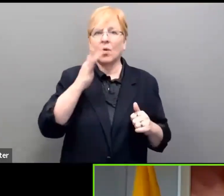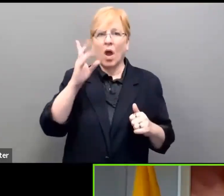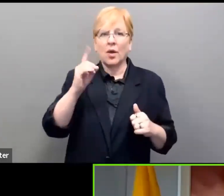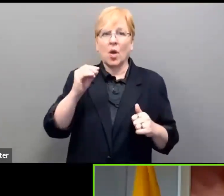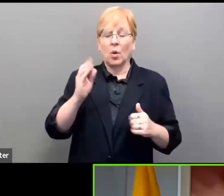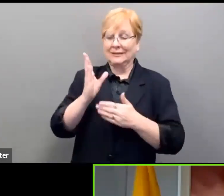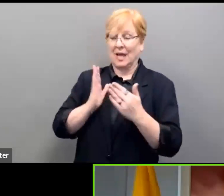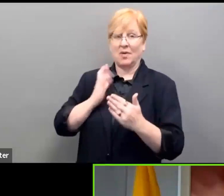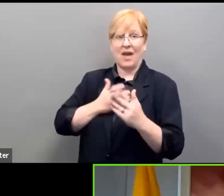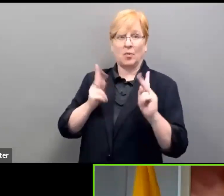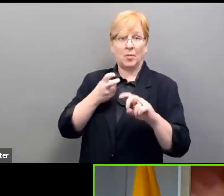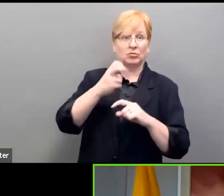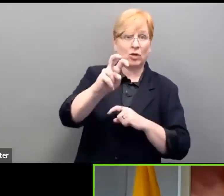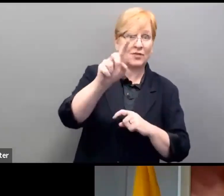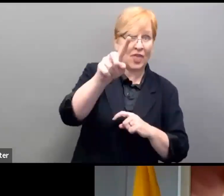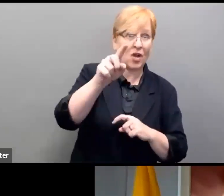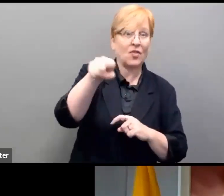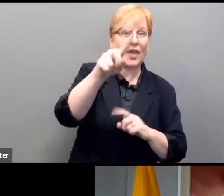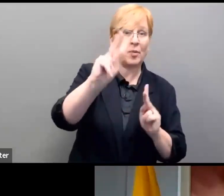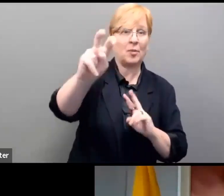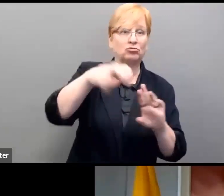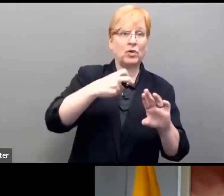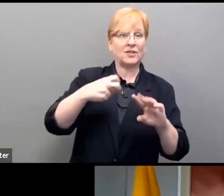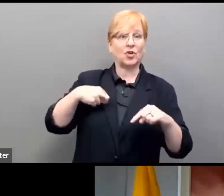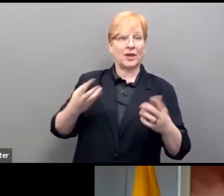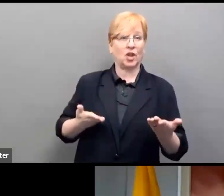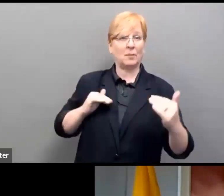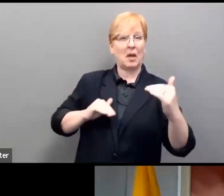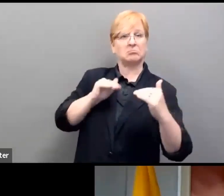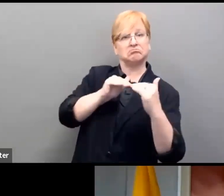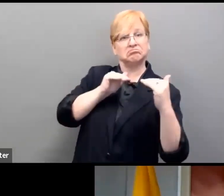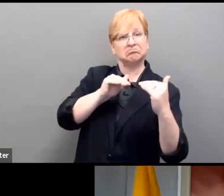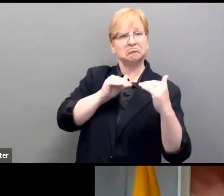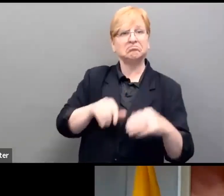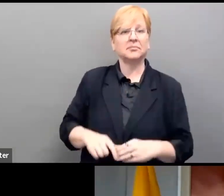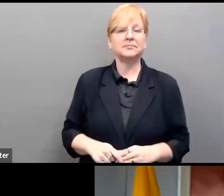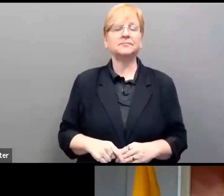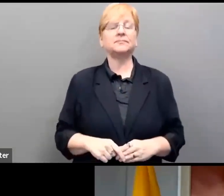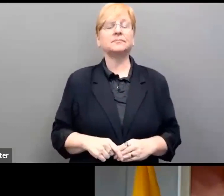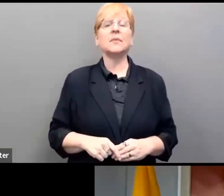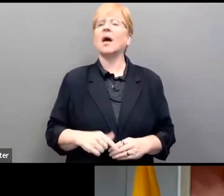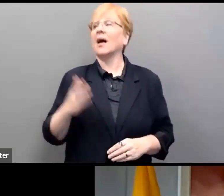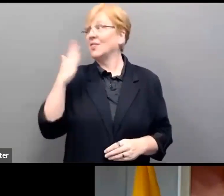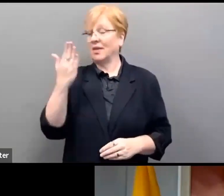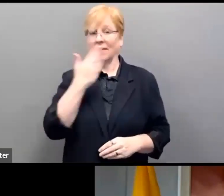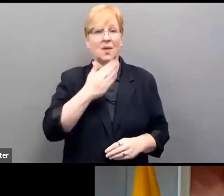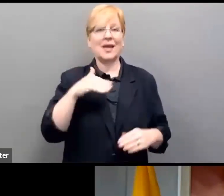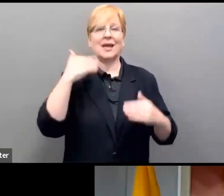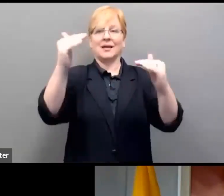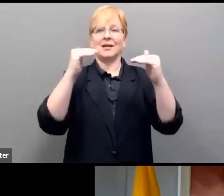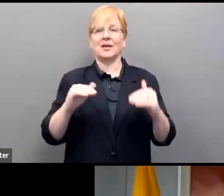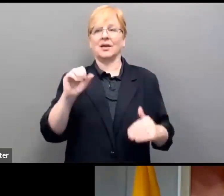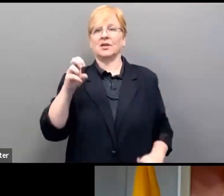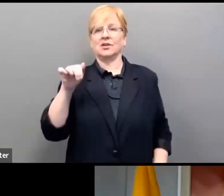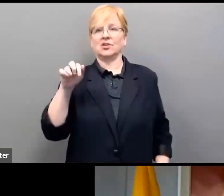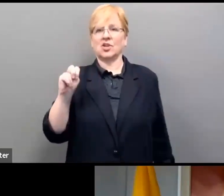no mexicanos también. Estaba hablando con una de mis pacientes, me contaba de su hija, que es enfermera de